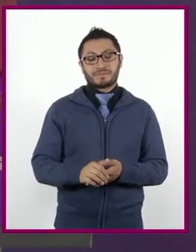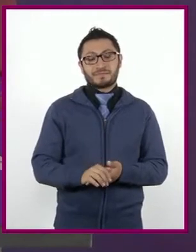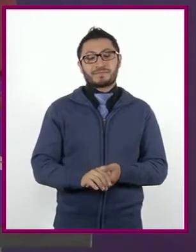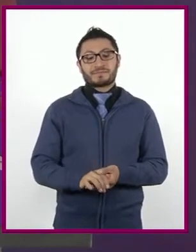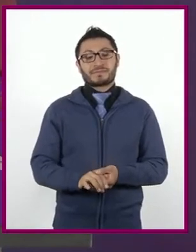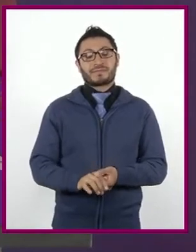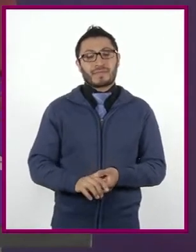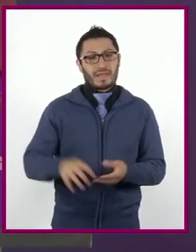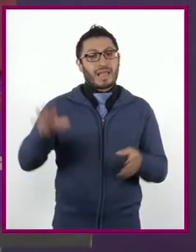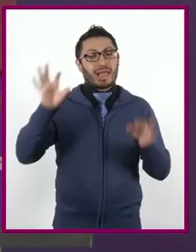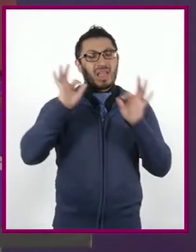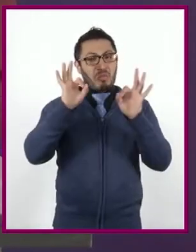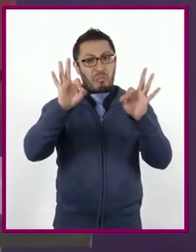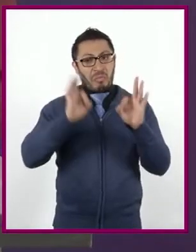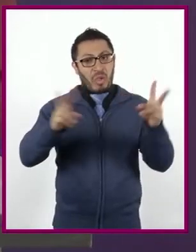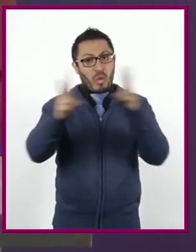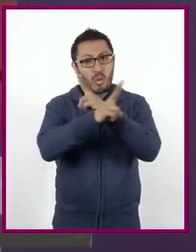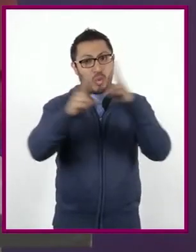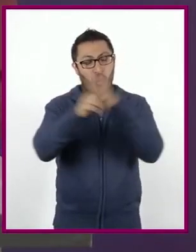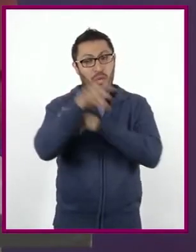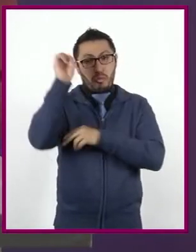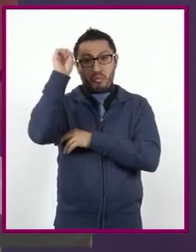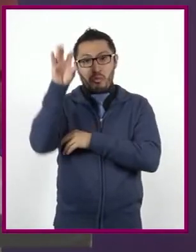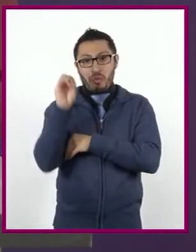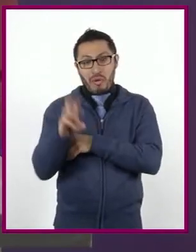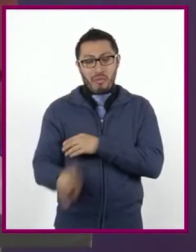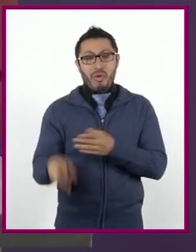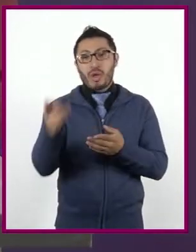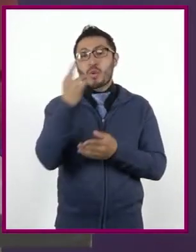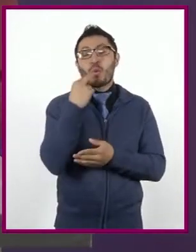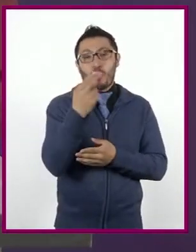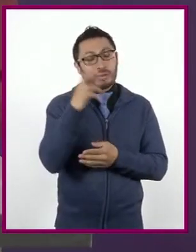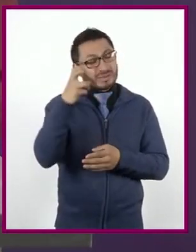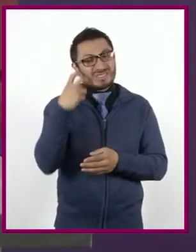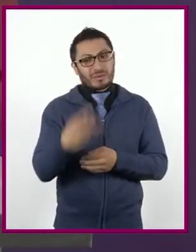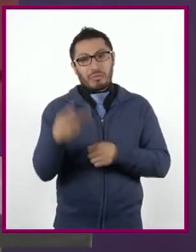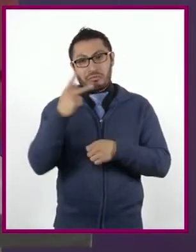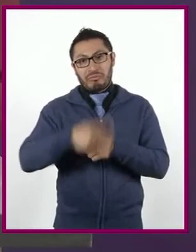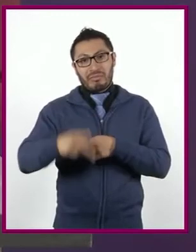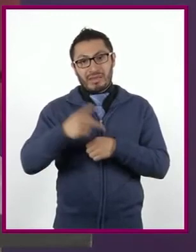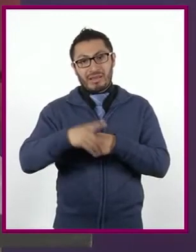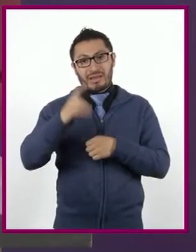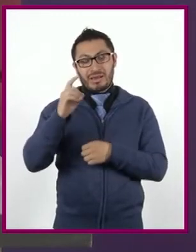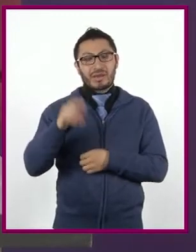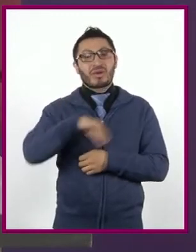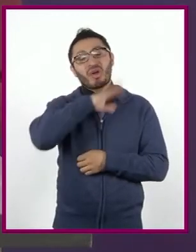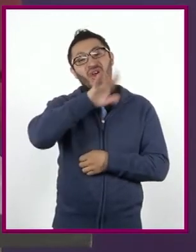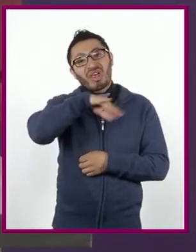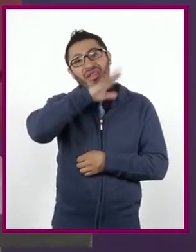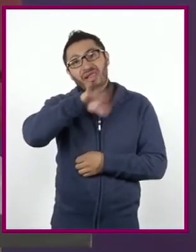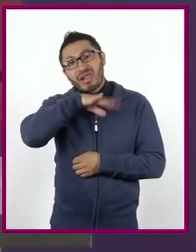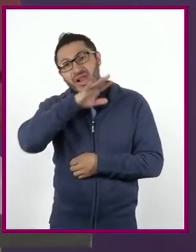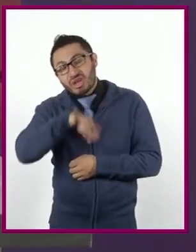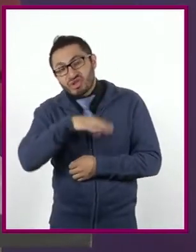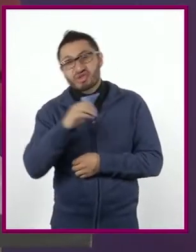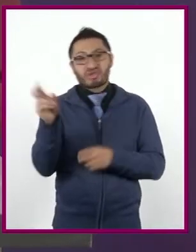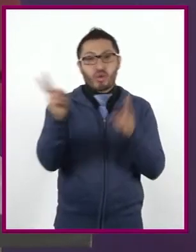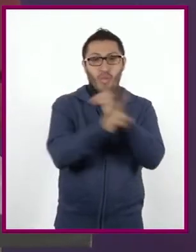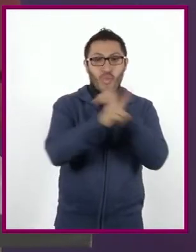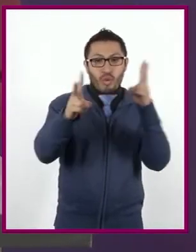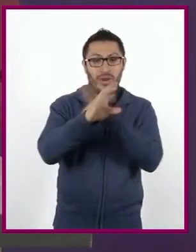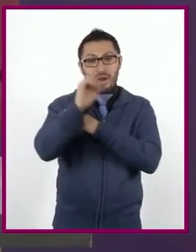Aire, está en semáforo rojo, es porque se incrementó la densidad de los contaminantes del aire, como el